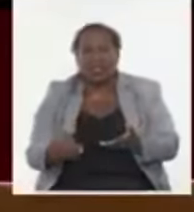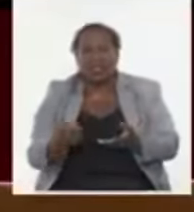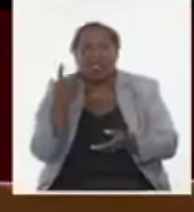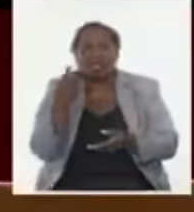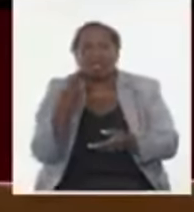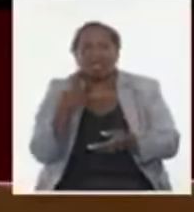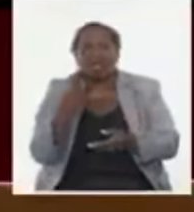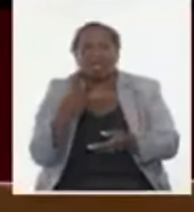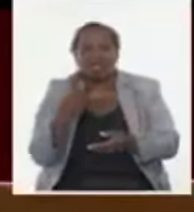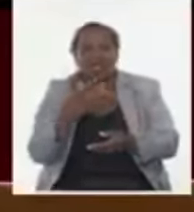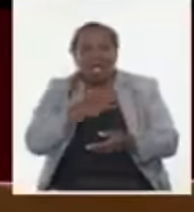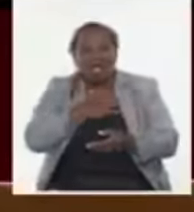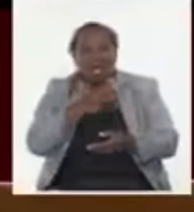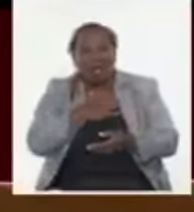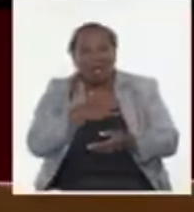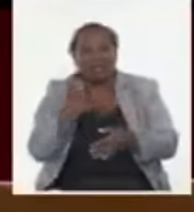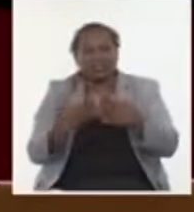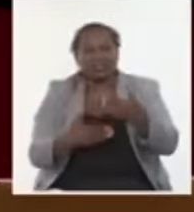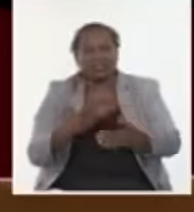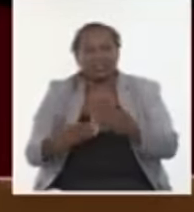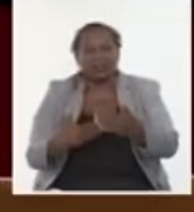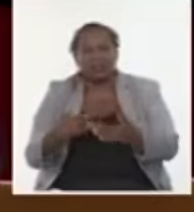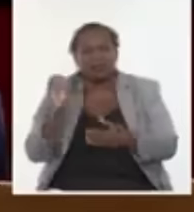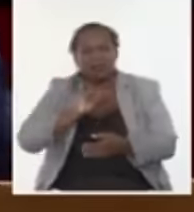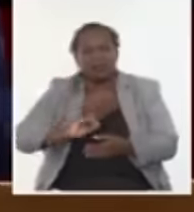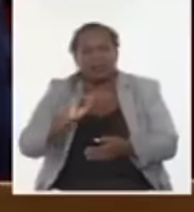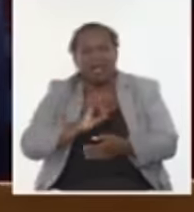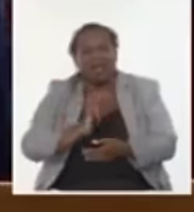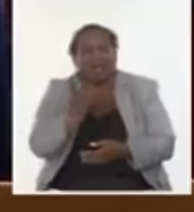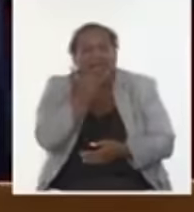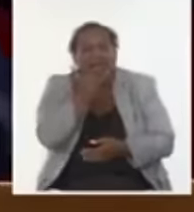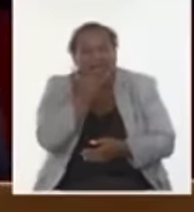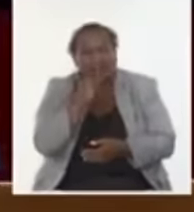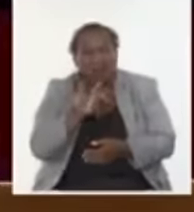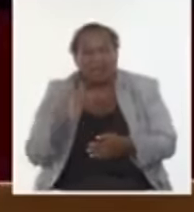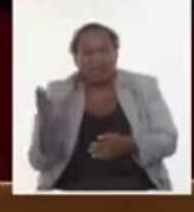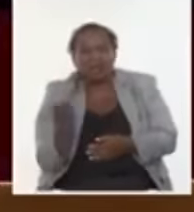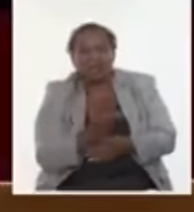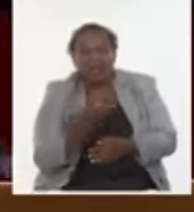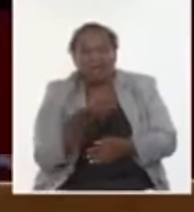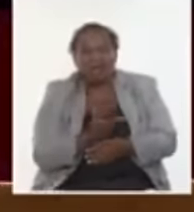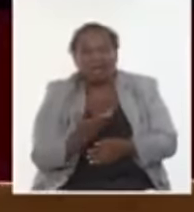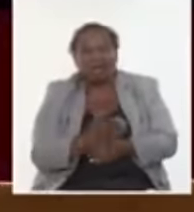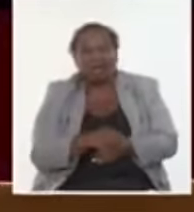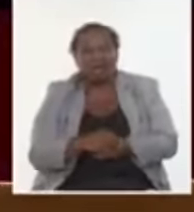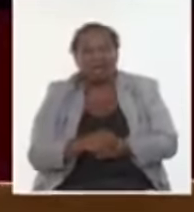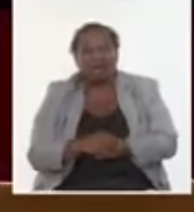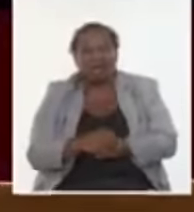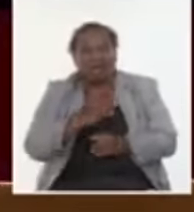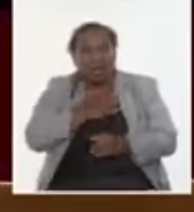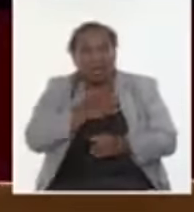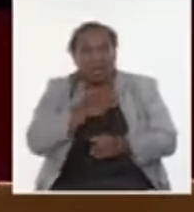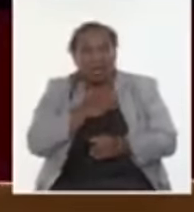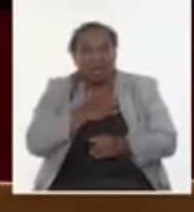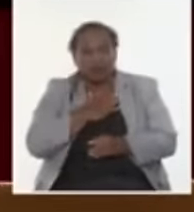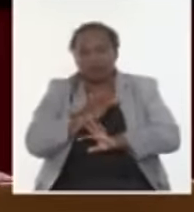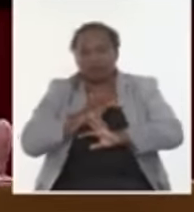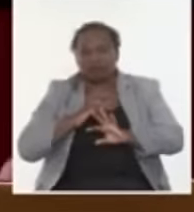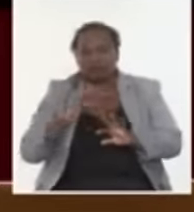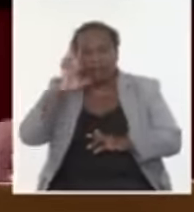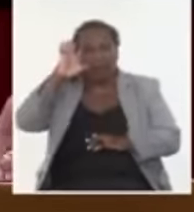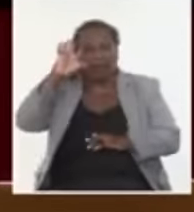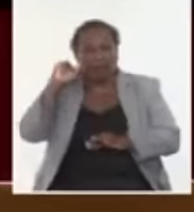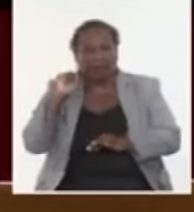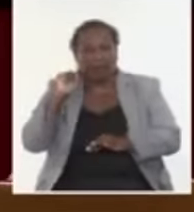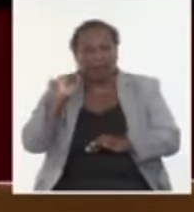insuficiencias propias y los problemas organizativos que también incidieron en ello. Es por eso que nosotros ya hemos llegado a una conclusión: tenemos